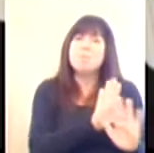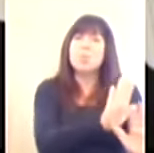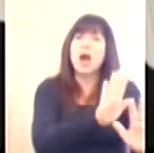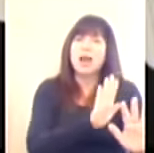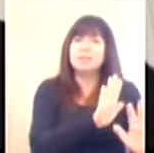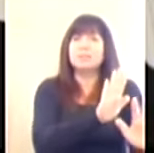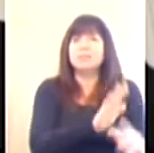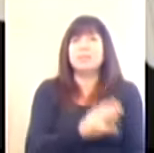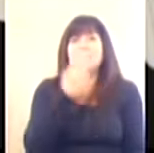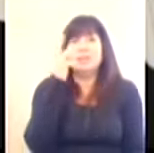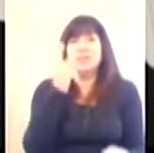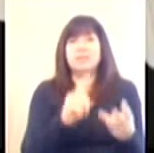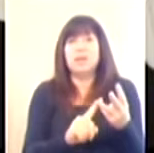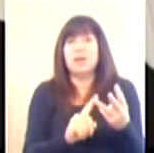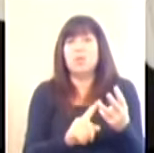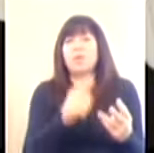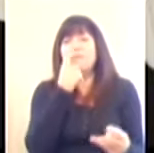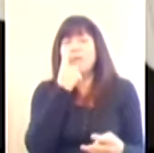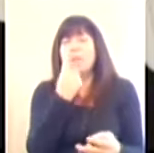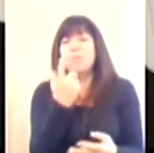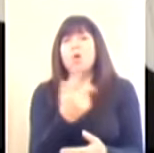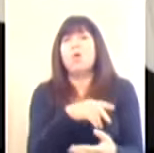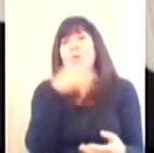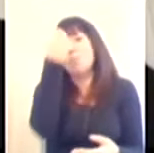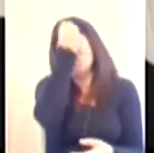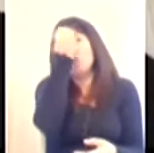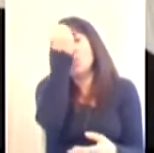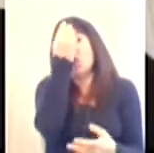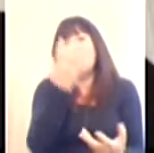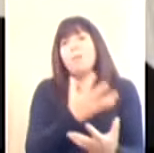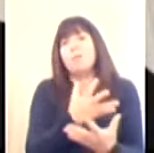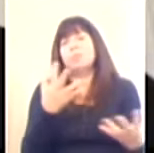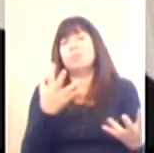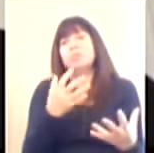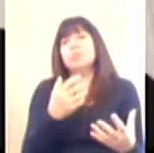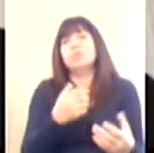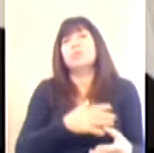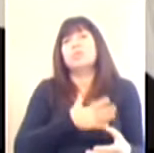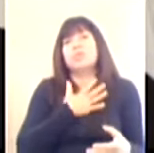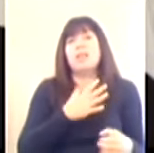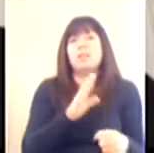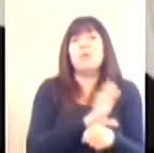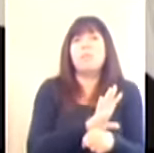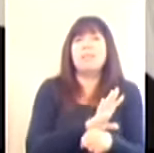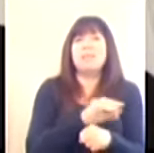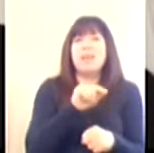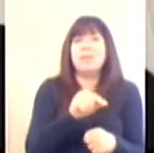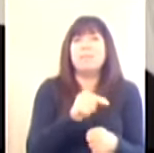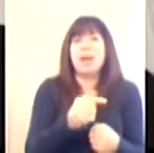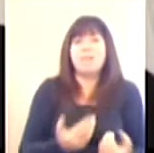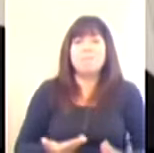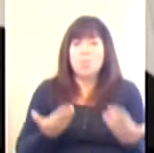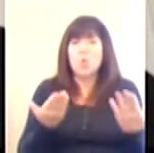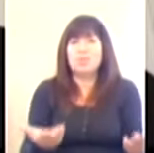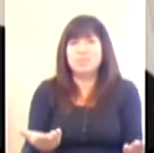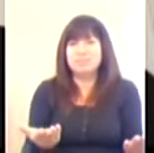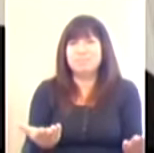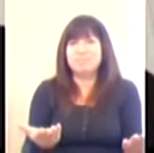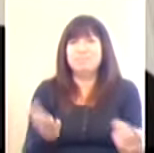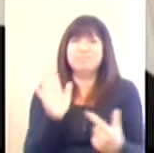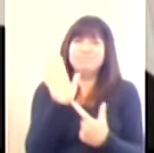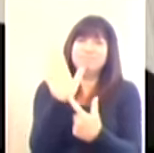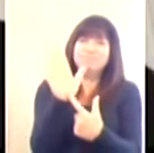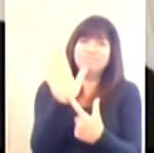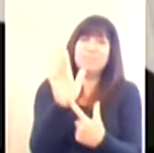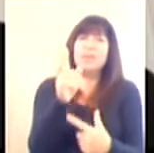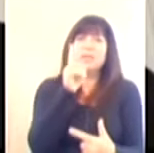Lo tercero que veo y que me parece más bien preocupante es que yo siento que esta pandemia ha puesto de manifiesto que